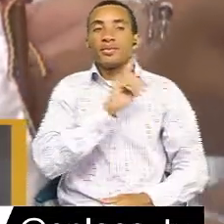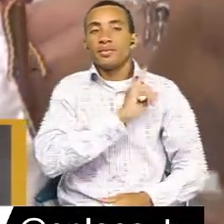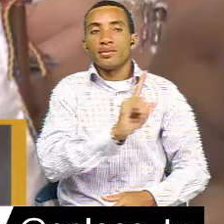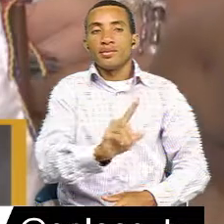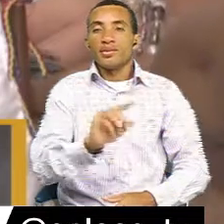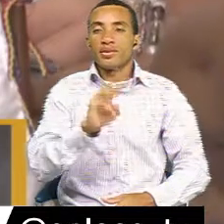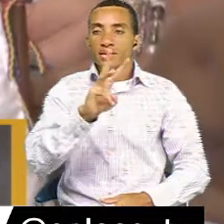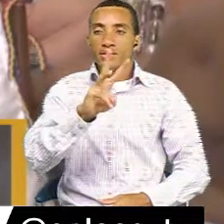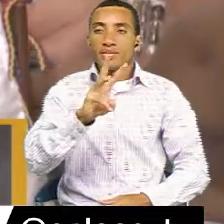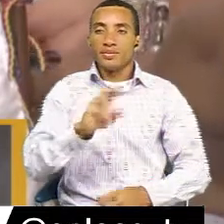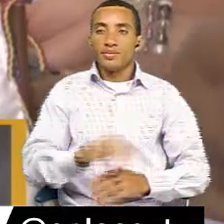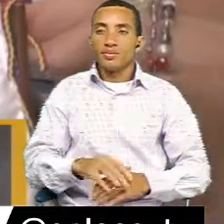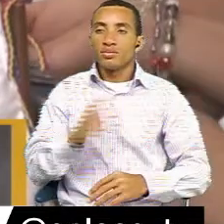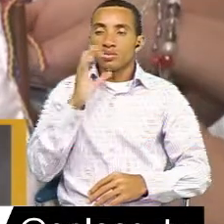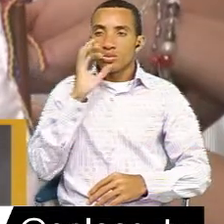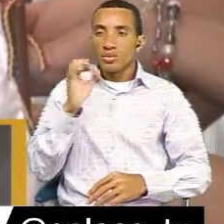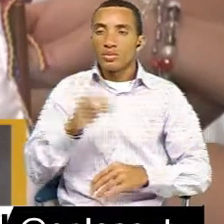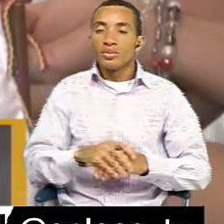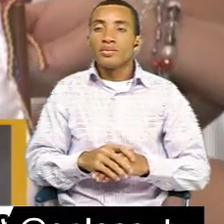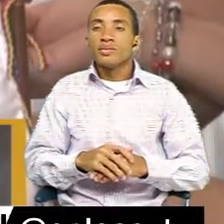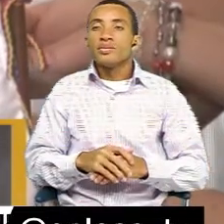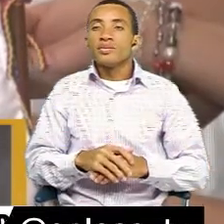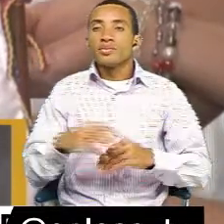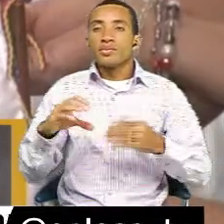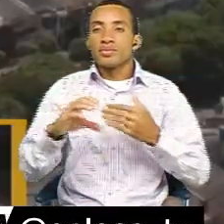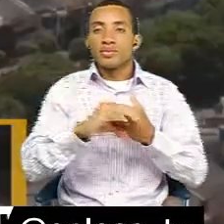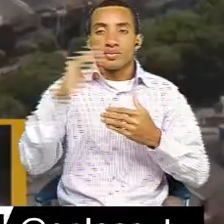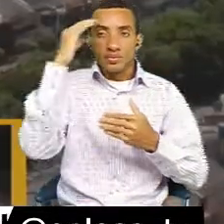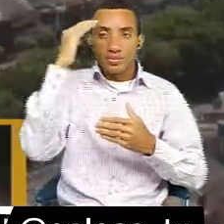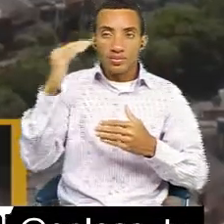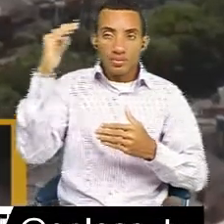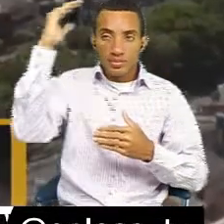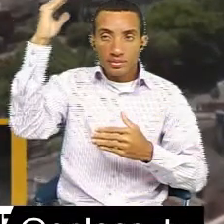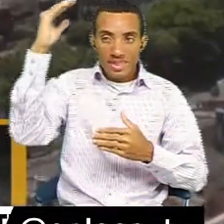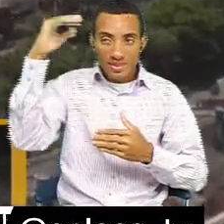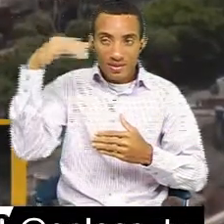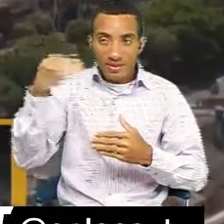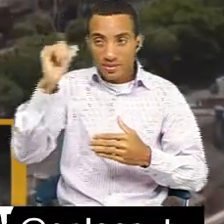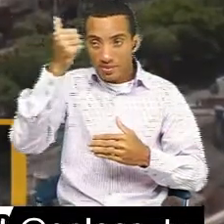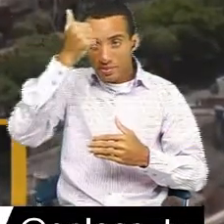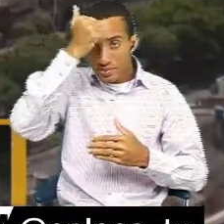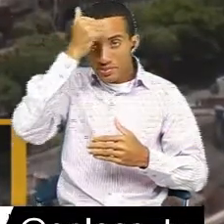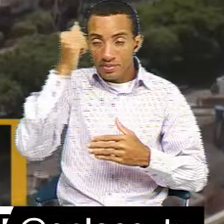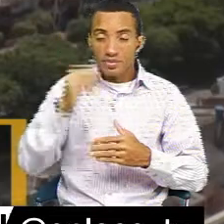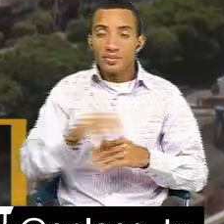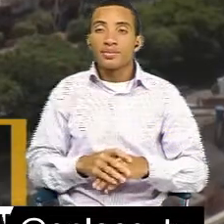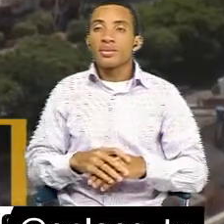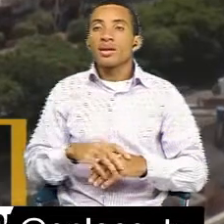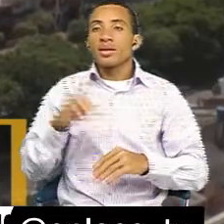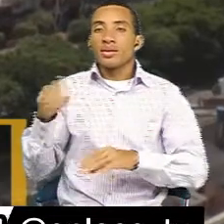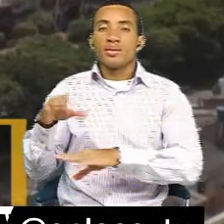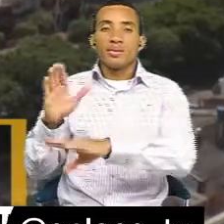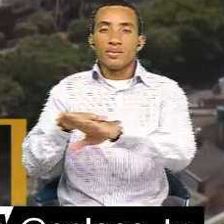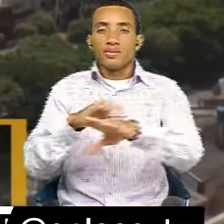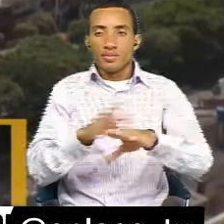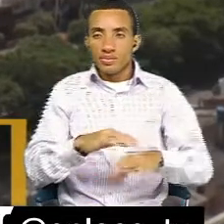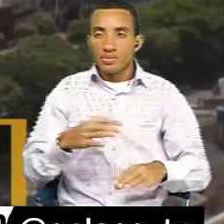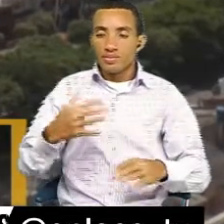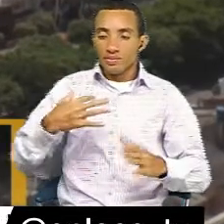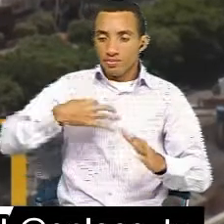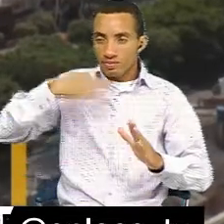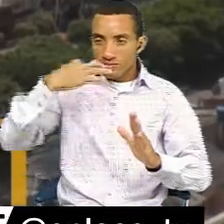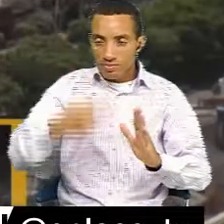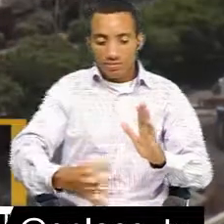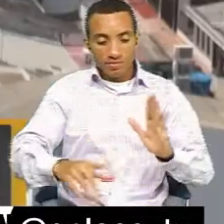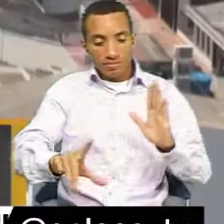Néstor Humberto Martínez Neira, nuestro fiscal general de la Nación, necesitamos restablecer la cultura de la legalidad en el país. Nosotros